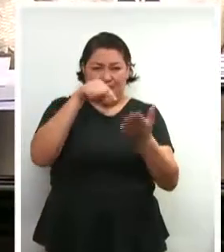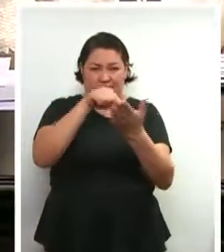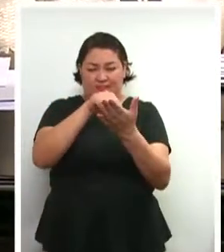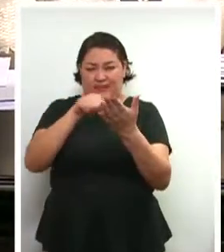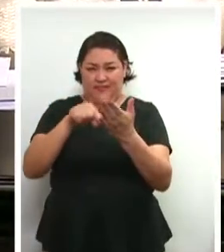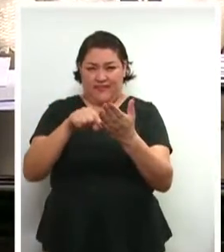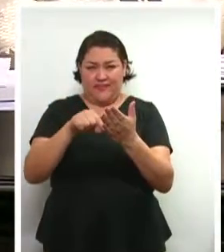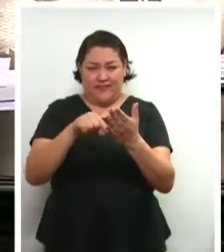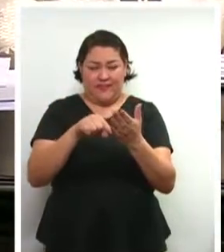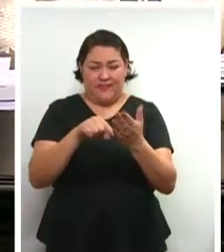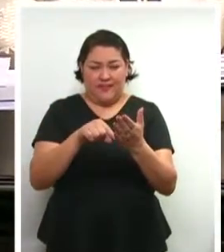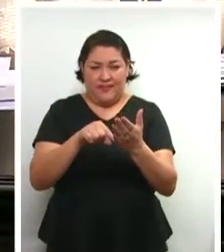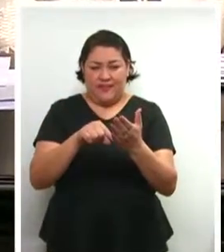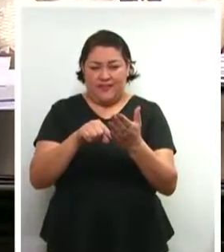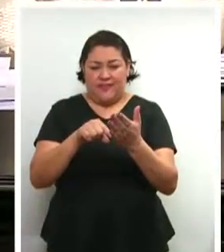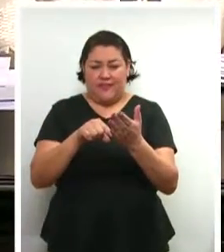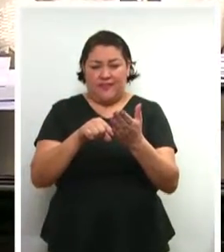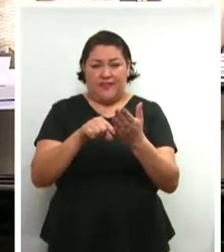Política del